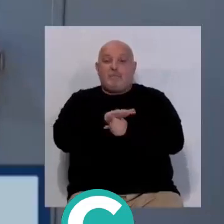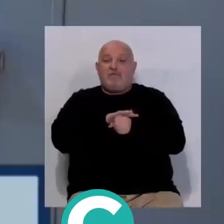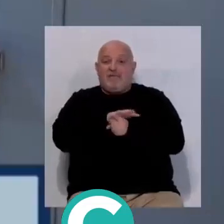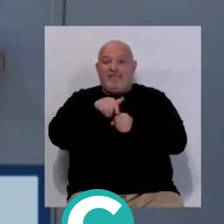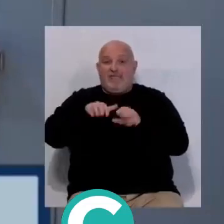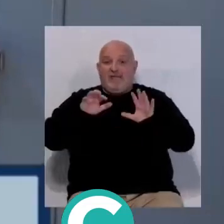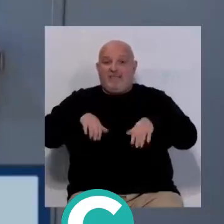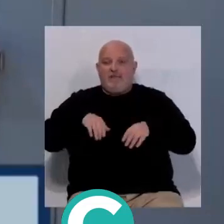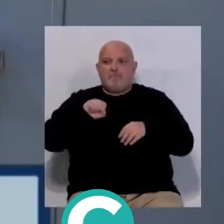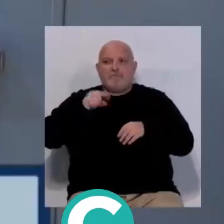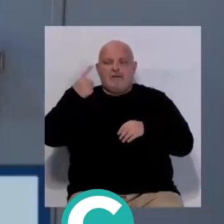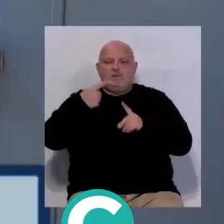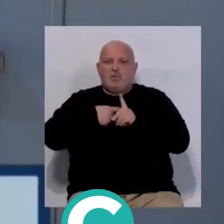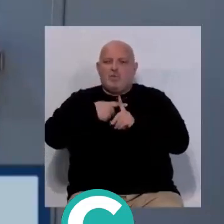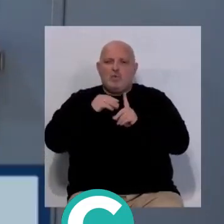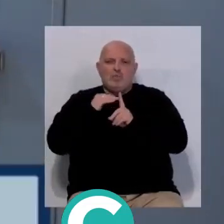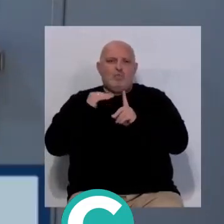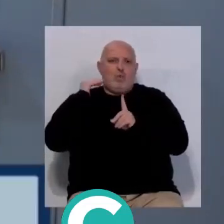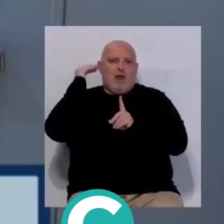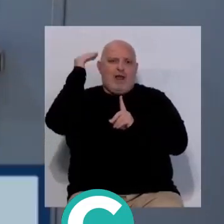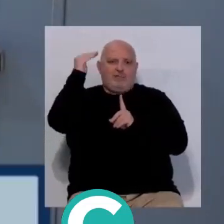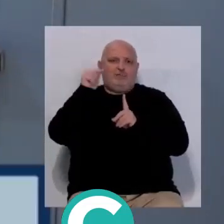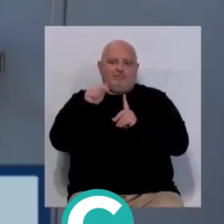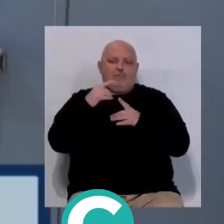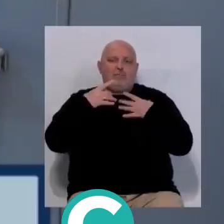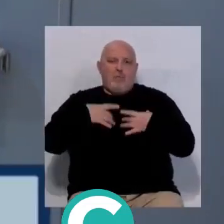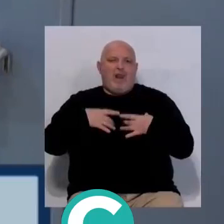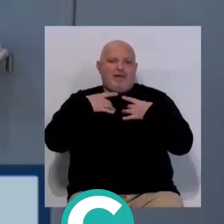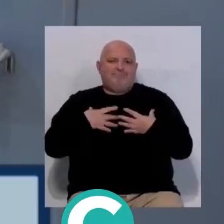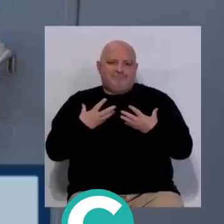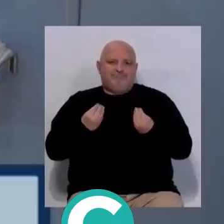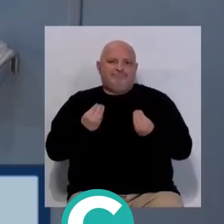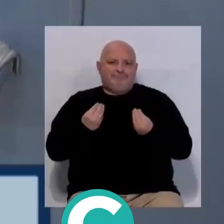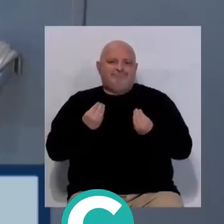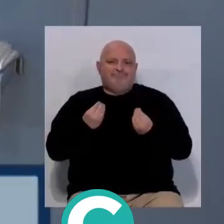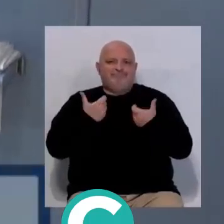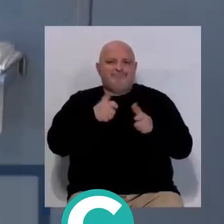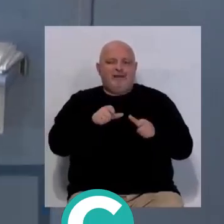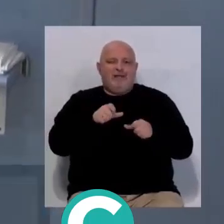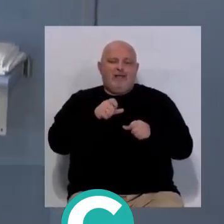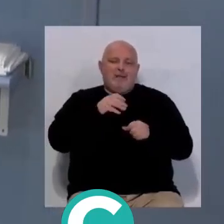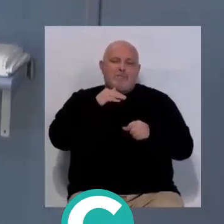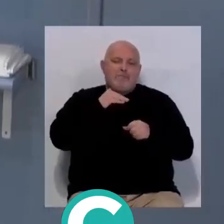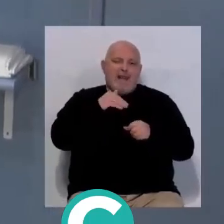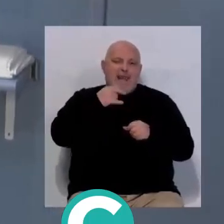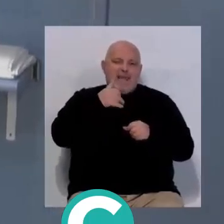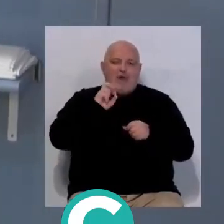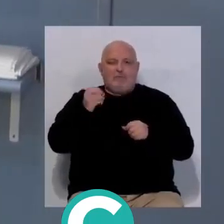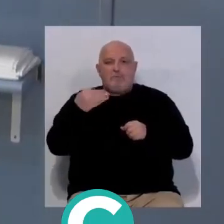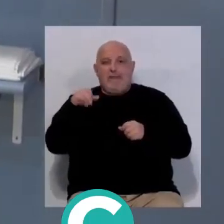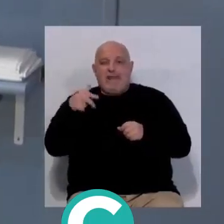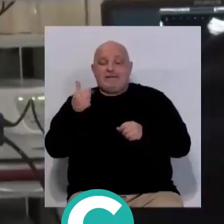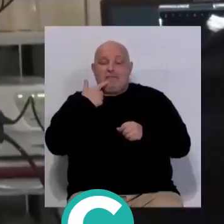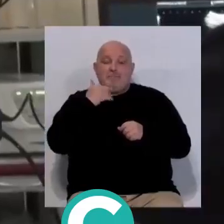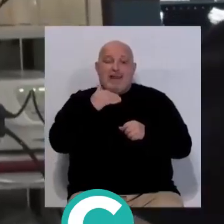provincia con la incidencia tan alta de patologías pulmonares, tanto benignas como malignas, fundamentalmente